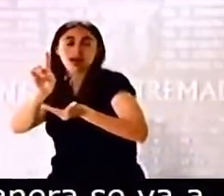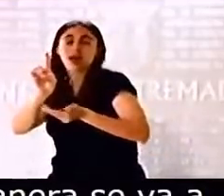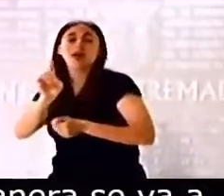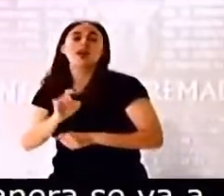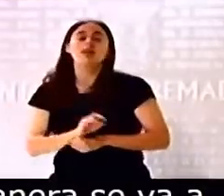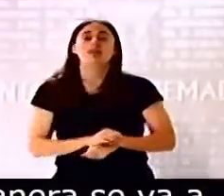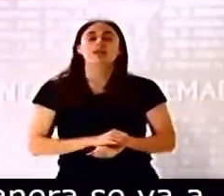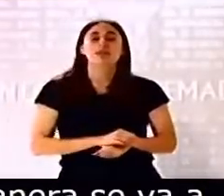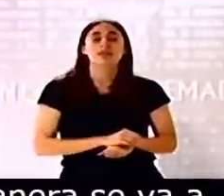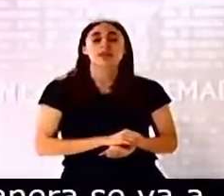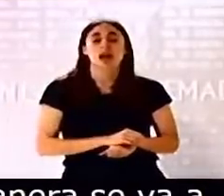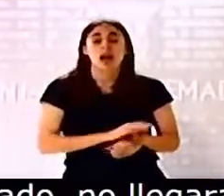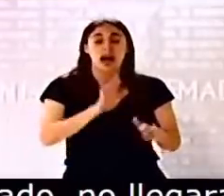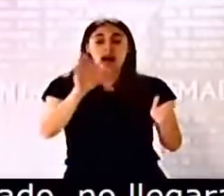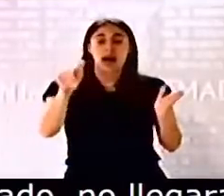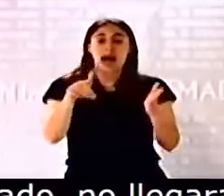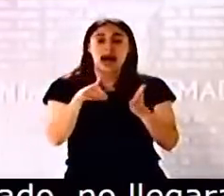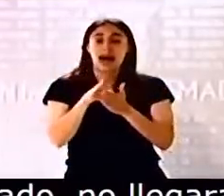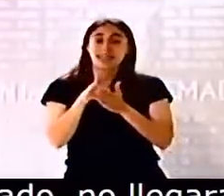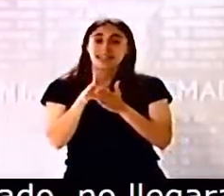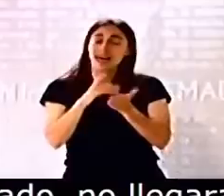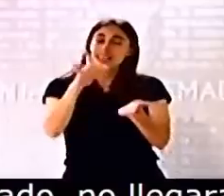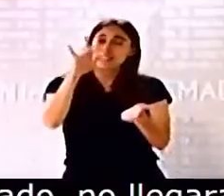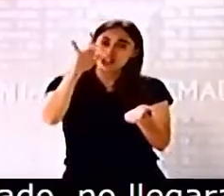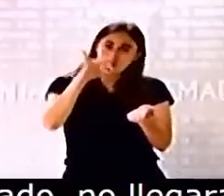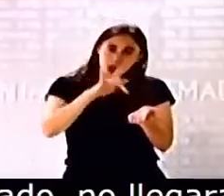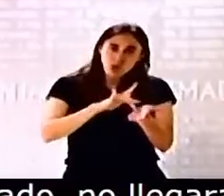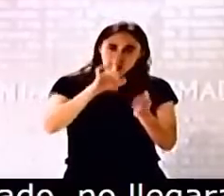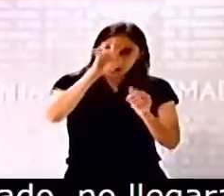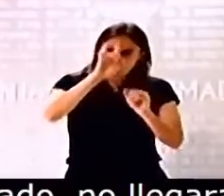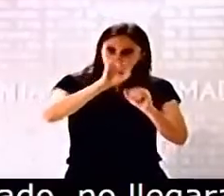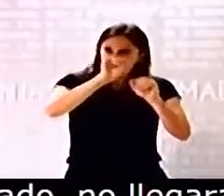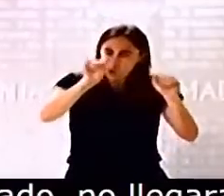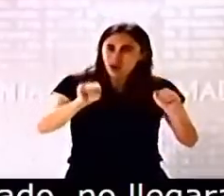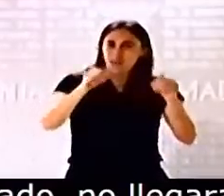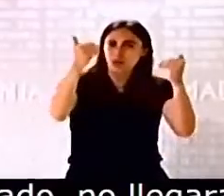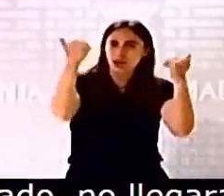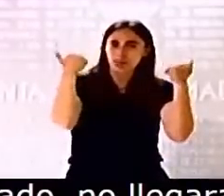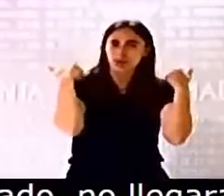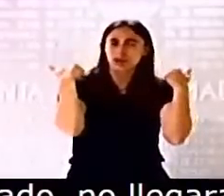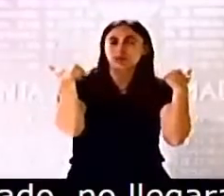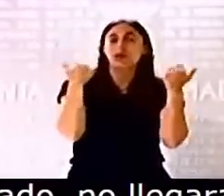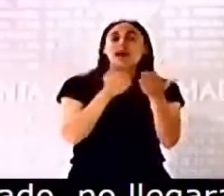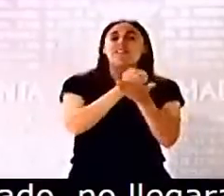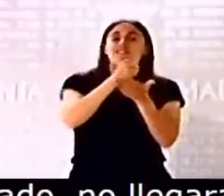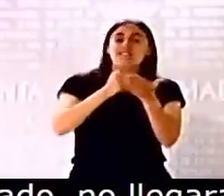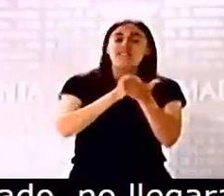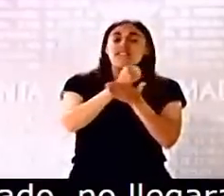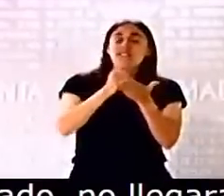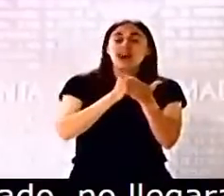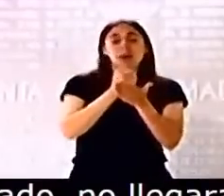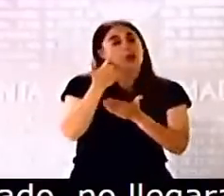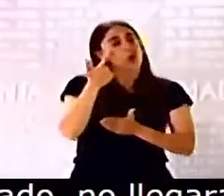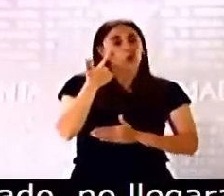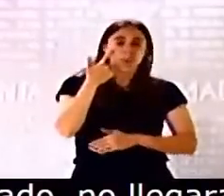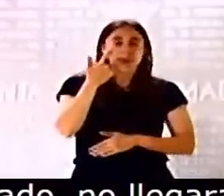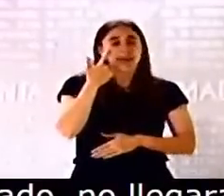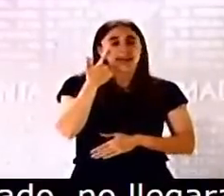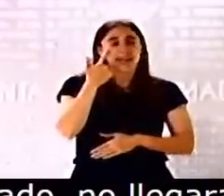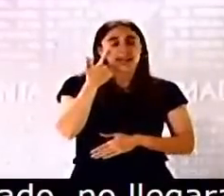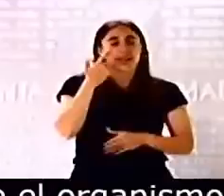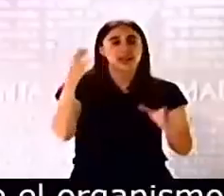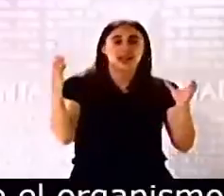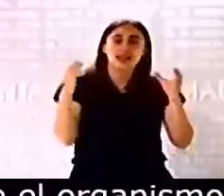comunidades autónomas hasta que no se pronuncie el organismo responsable de la farmacovigilancia de la Agencia Europea del Medicamento.